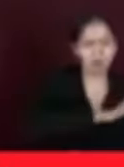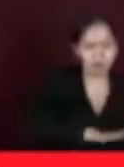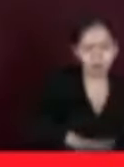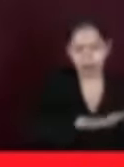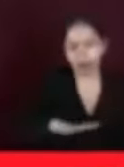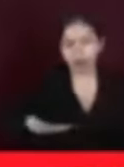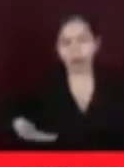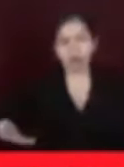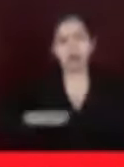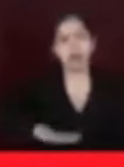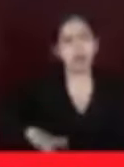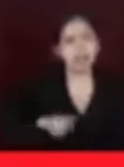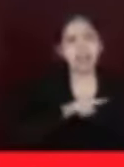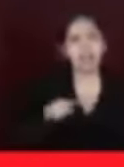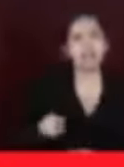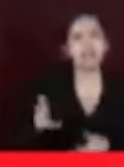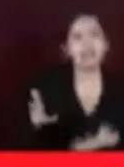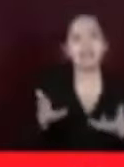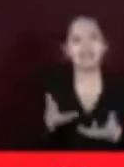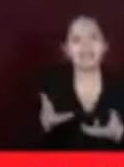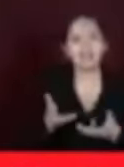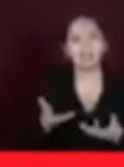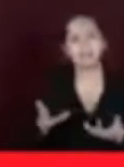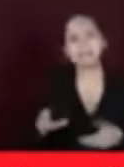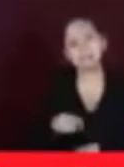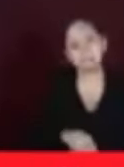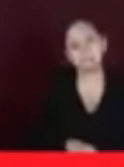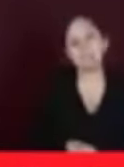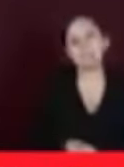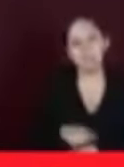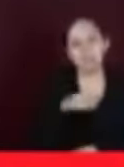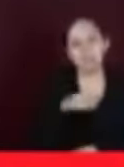que llevan la revolución de las conciencias.